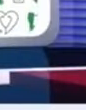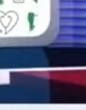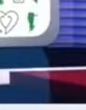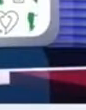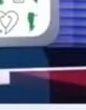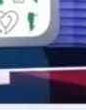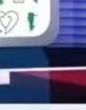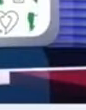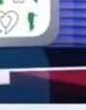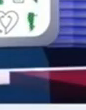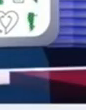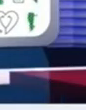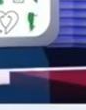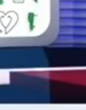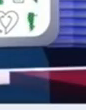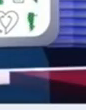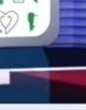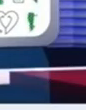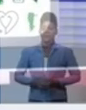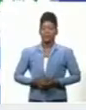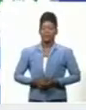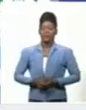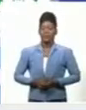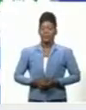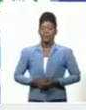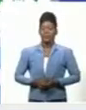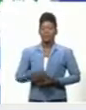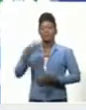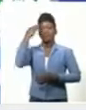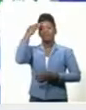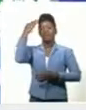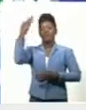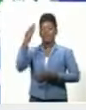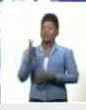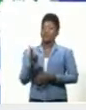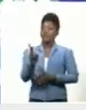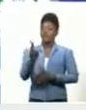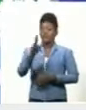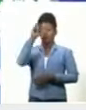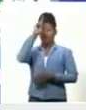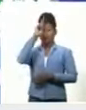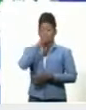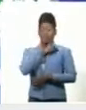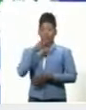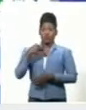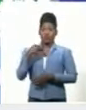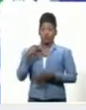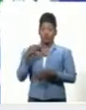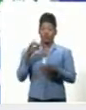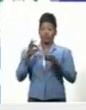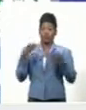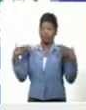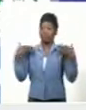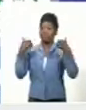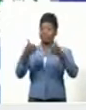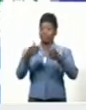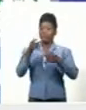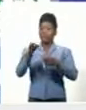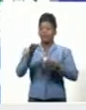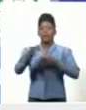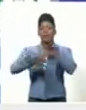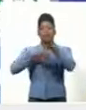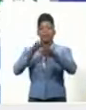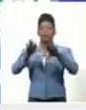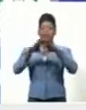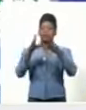Muchísimas gracias, colega, a ti y al doctor Durán por todas estas precisiones que siempre nos ilustran un poco en torno al comportamiento de la COVID-19 en